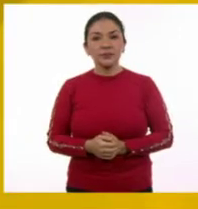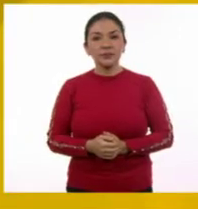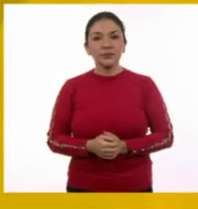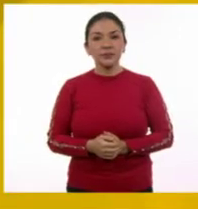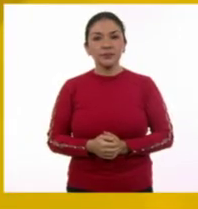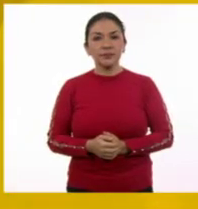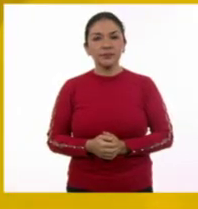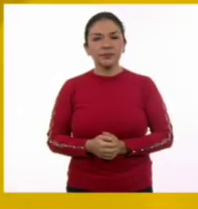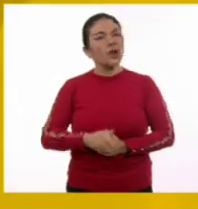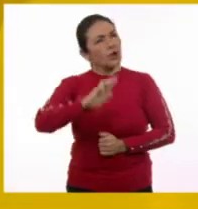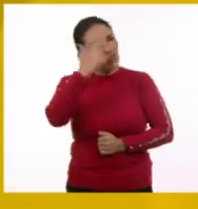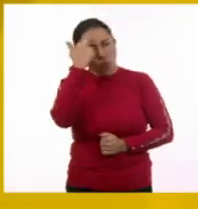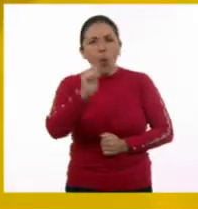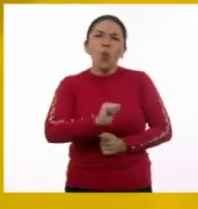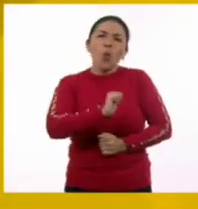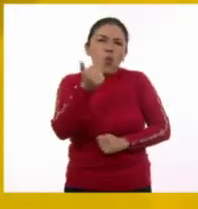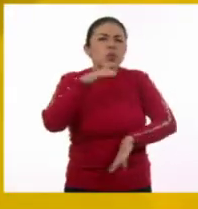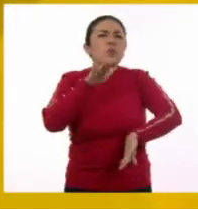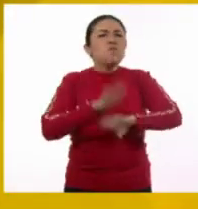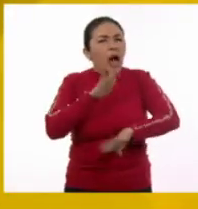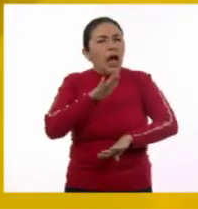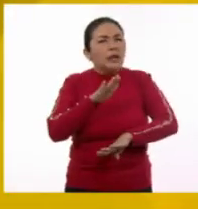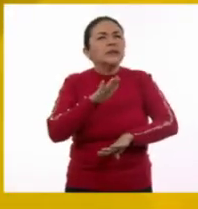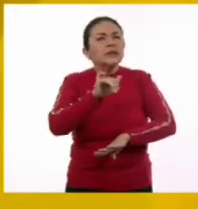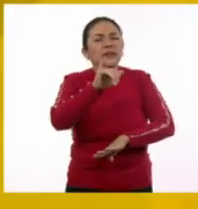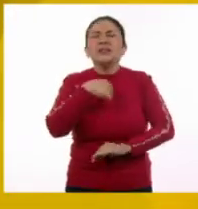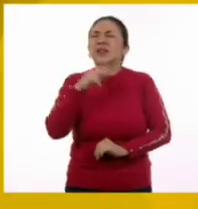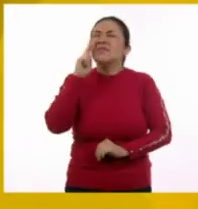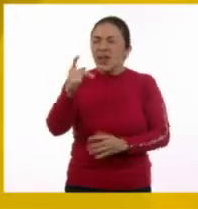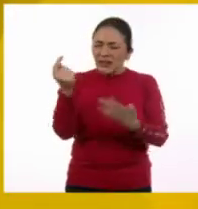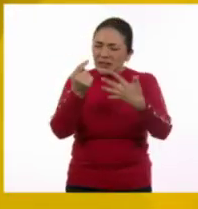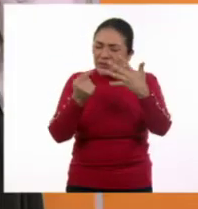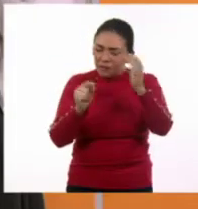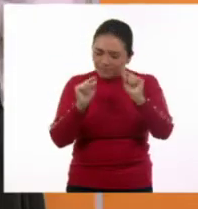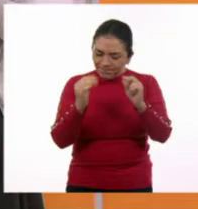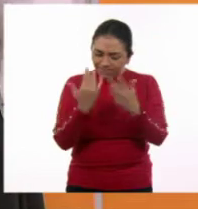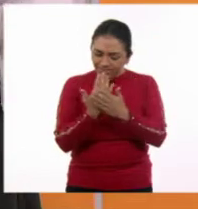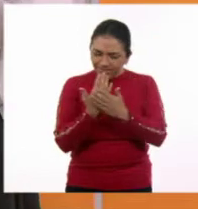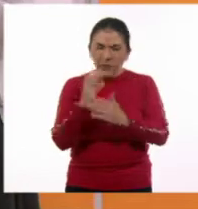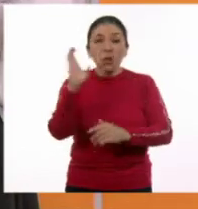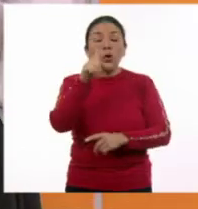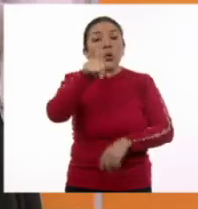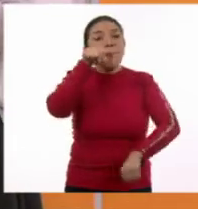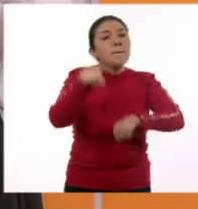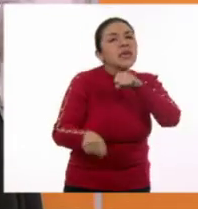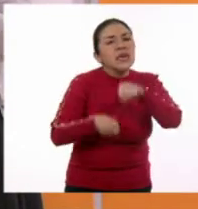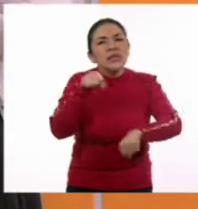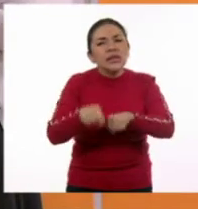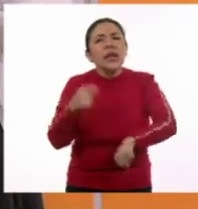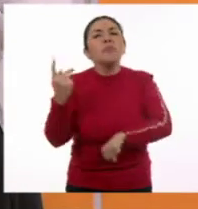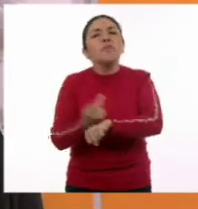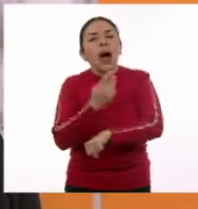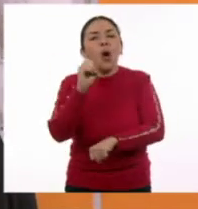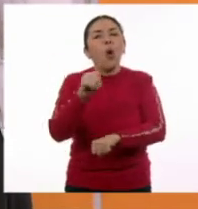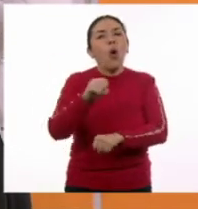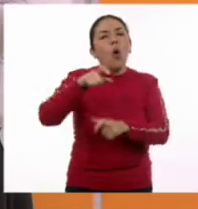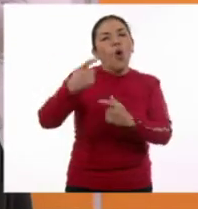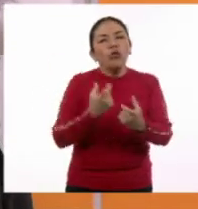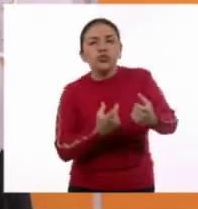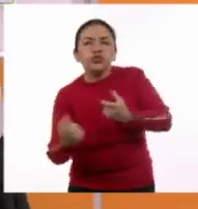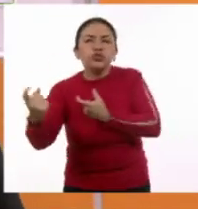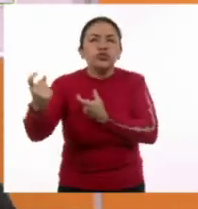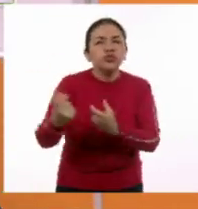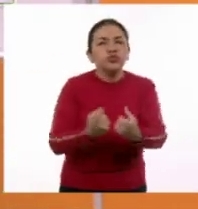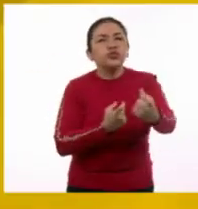y recuerdas alguna otra mínimos más que sucede cuando vamos en bici o vamos en patines que